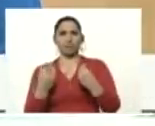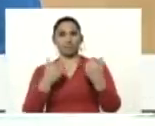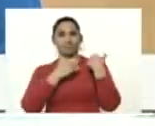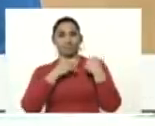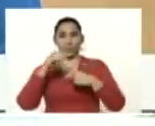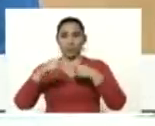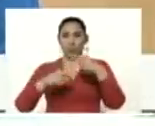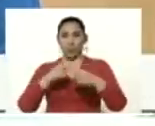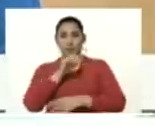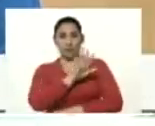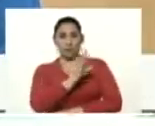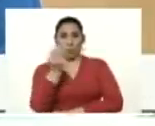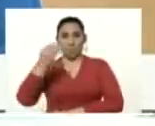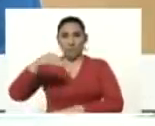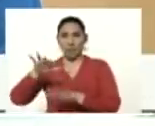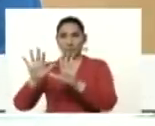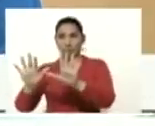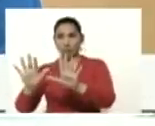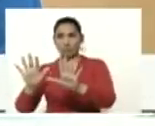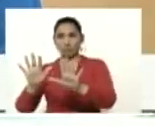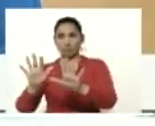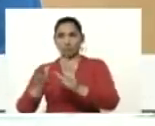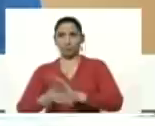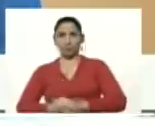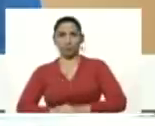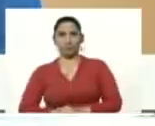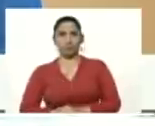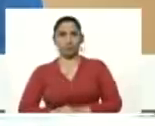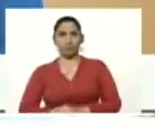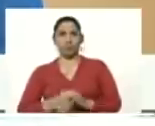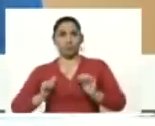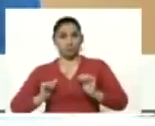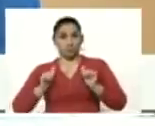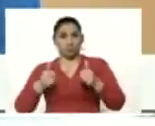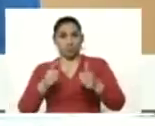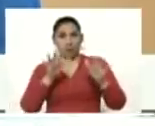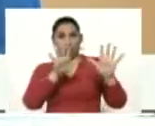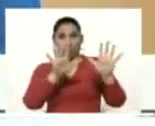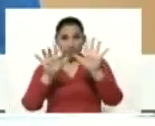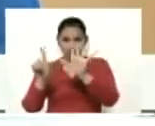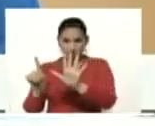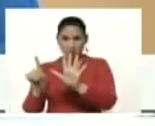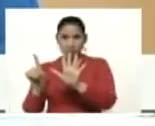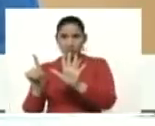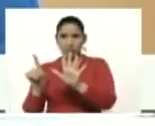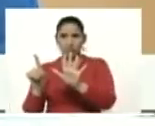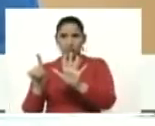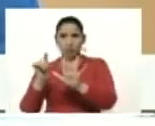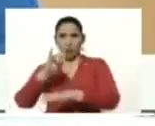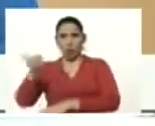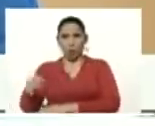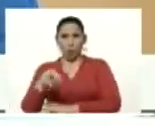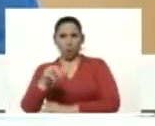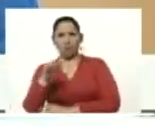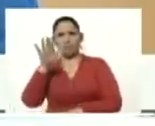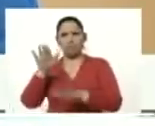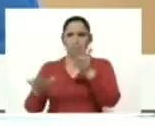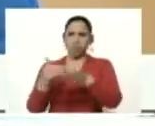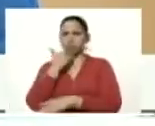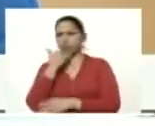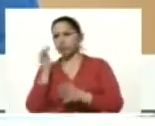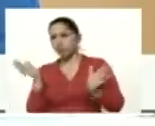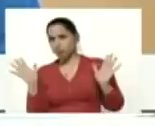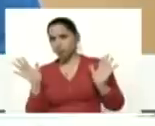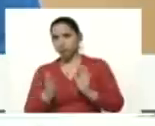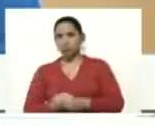próximo 5x10, que empezaría el 16 de junio aproximadamente,